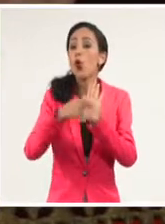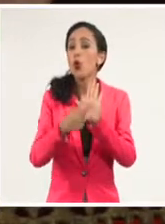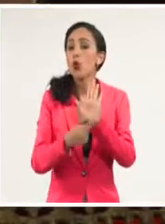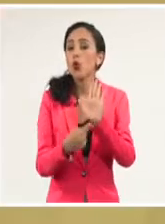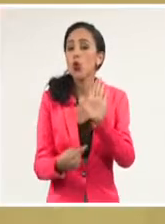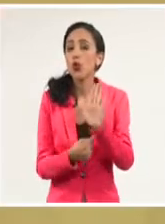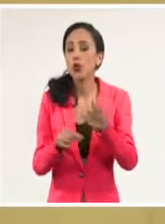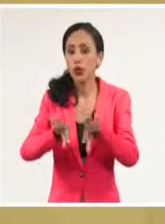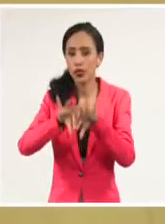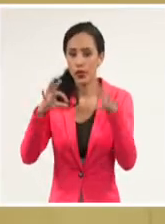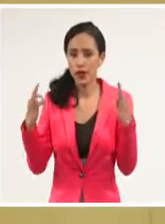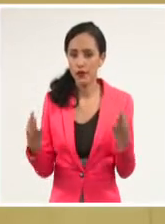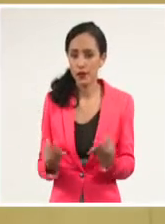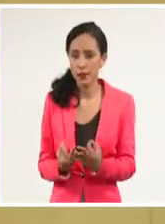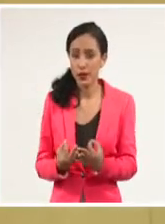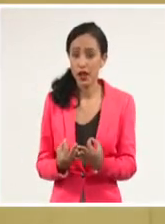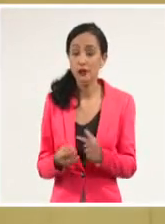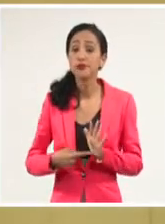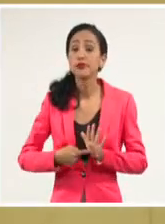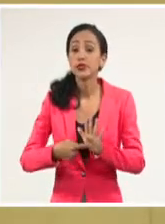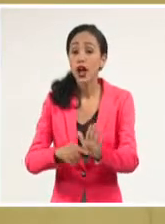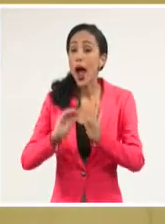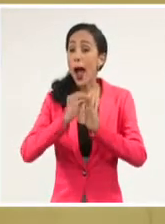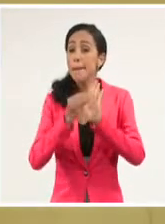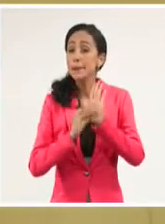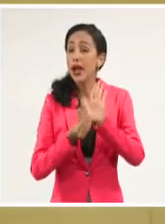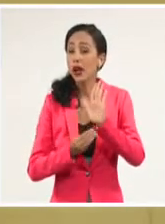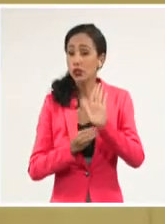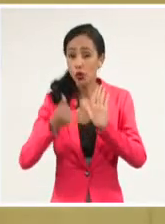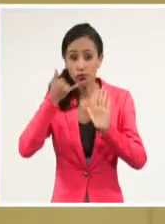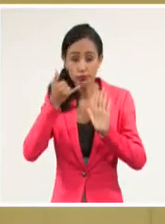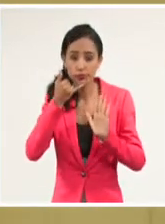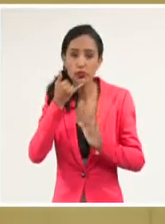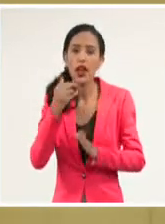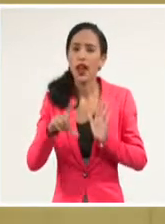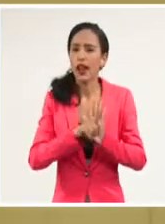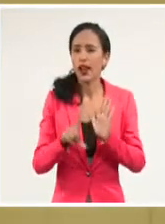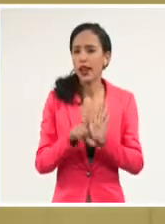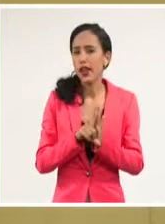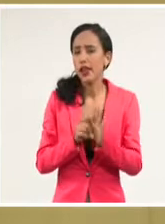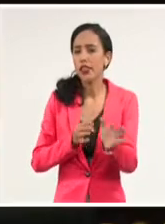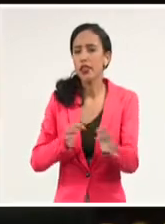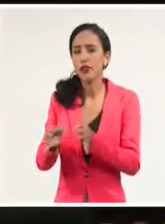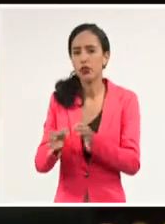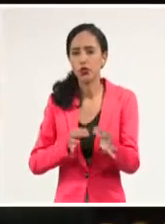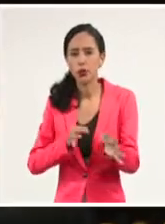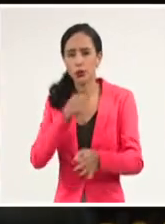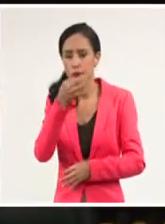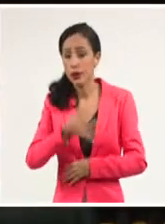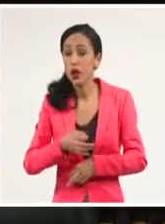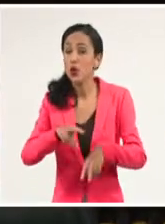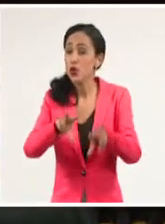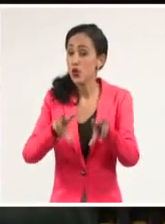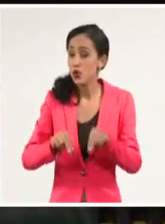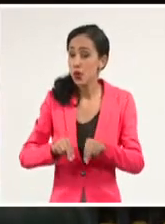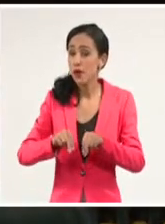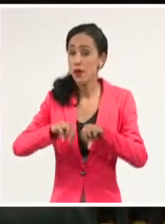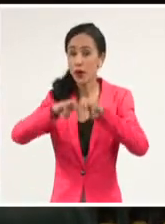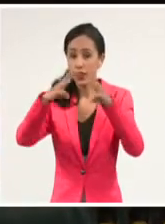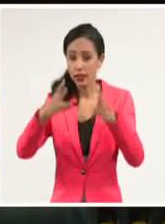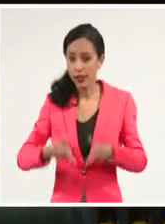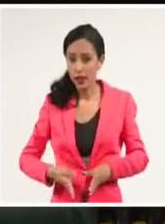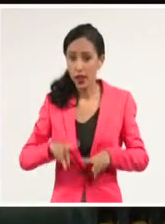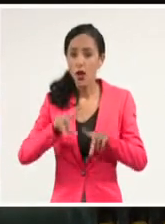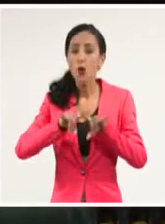presentará una APK con la actualización de las leyes orgánicas y de funcionamiento, así como una nueva página web.